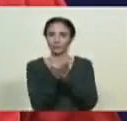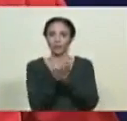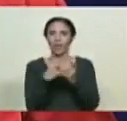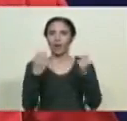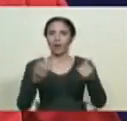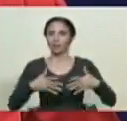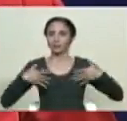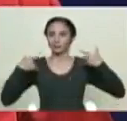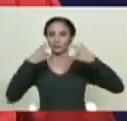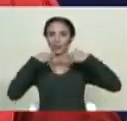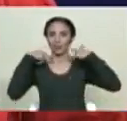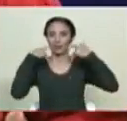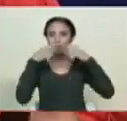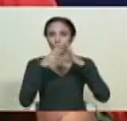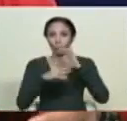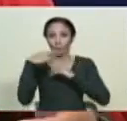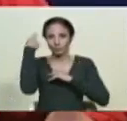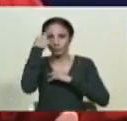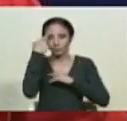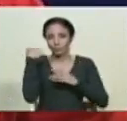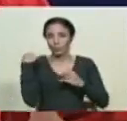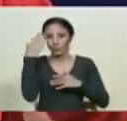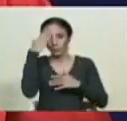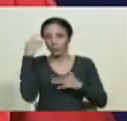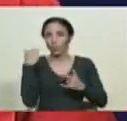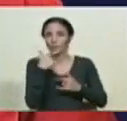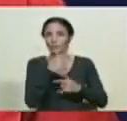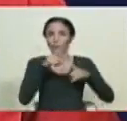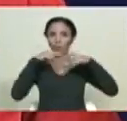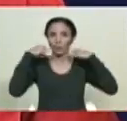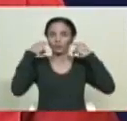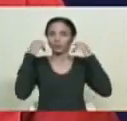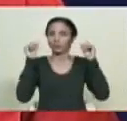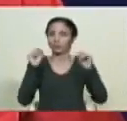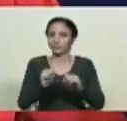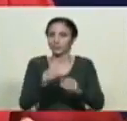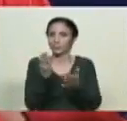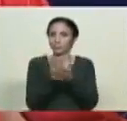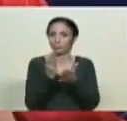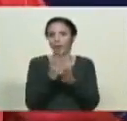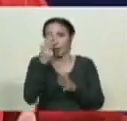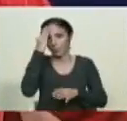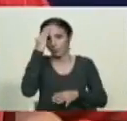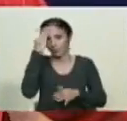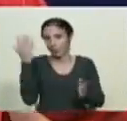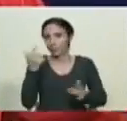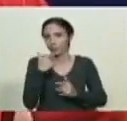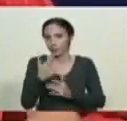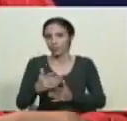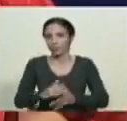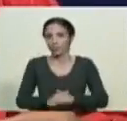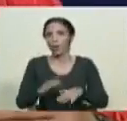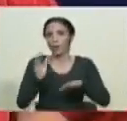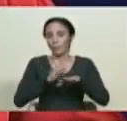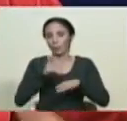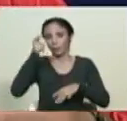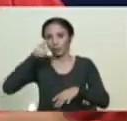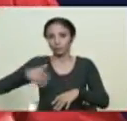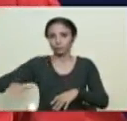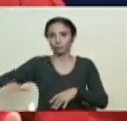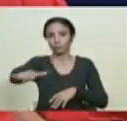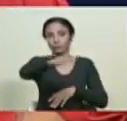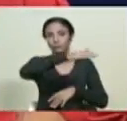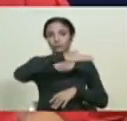alegría nuestra tiene toda la razón. Y cuando nosotros decimos alegría aquí, es porque sabemos lo que estamos diciendo, porque tenemos nuestra gente desplegada en